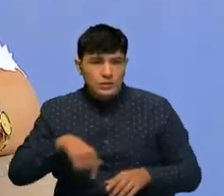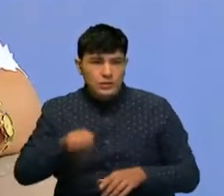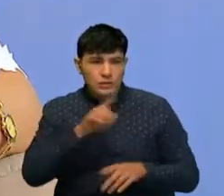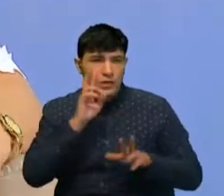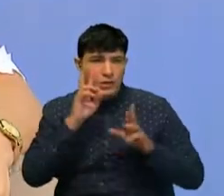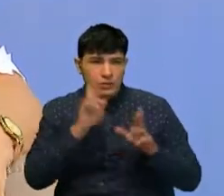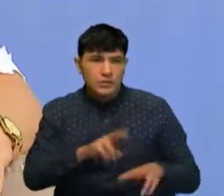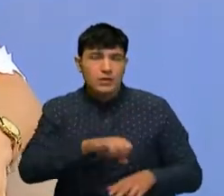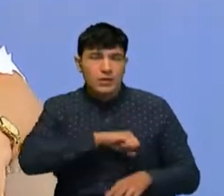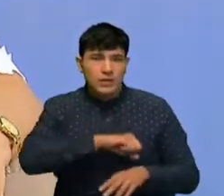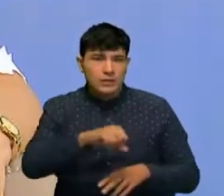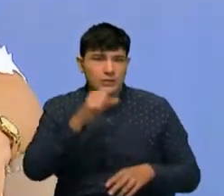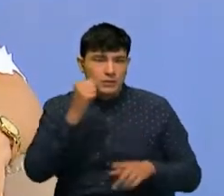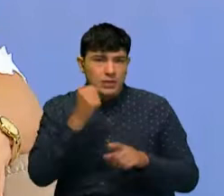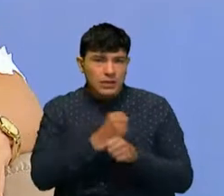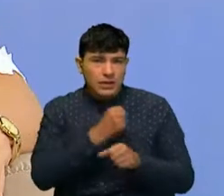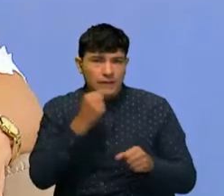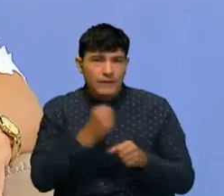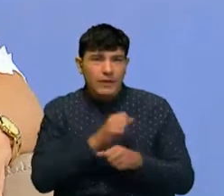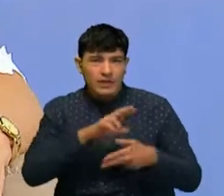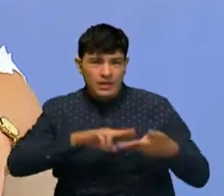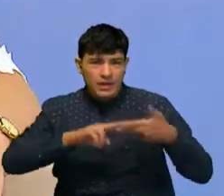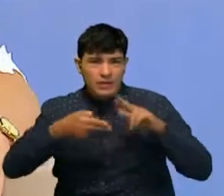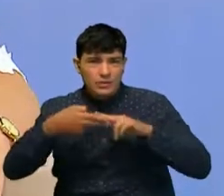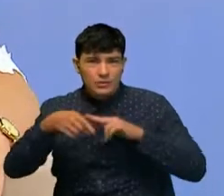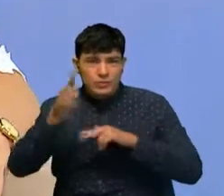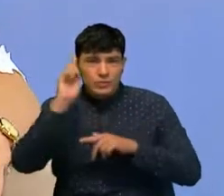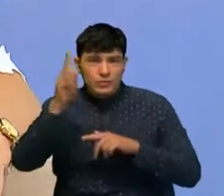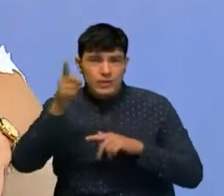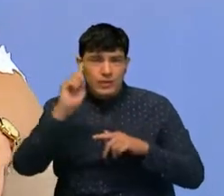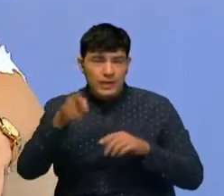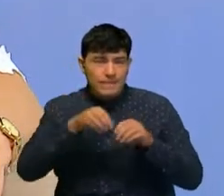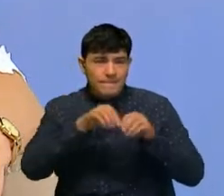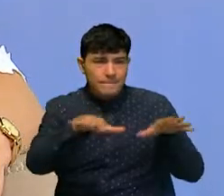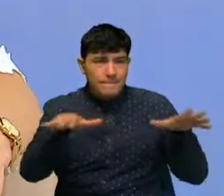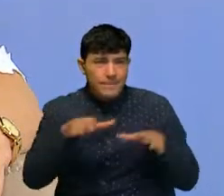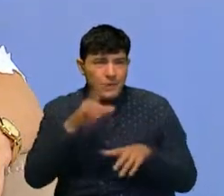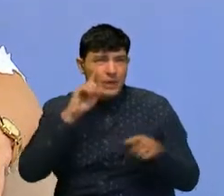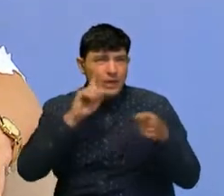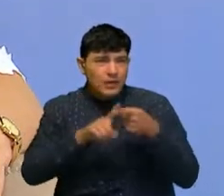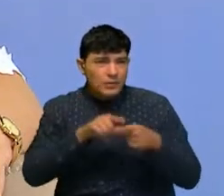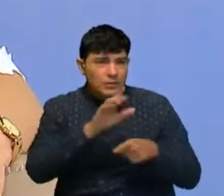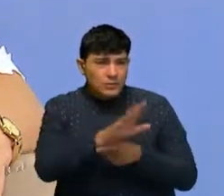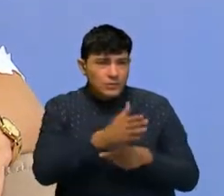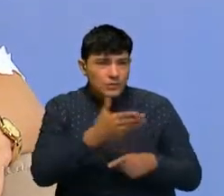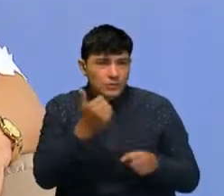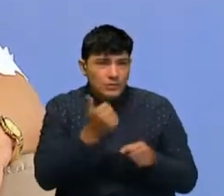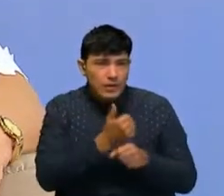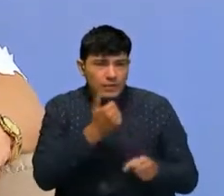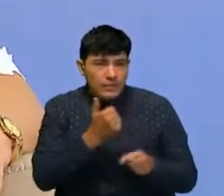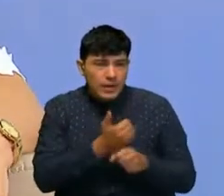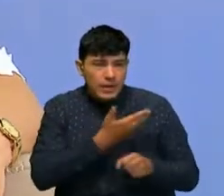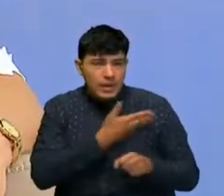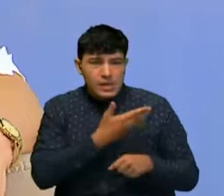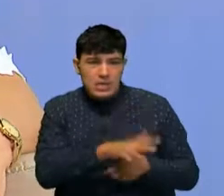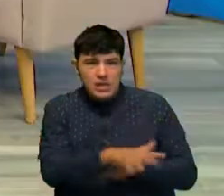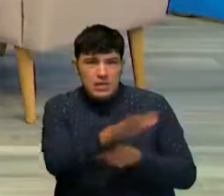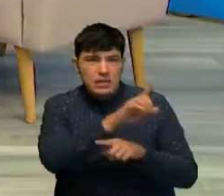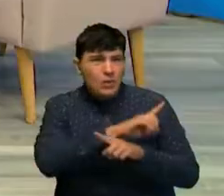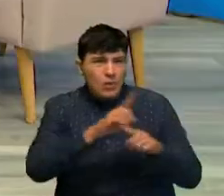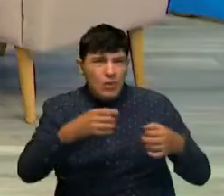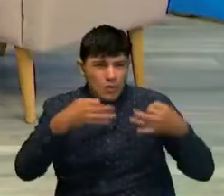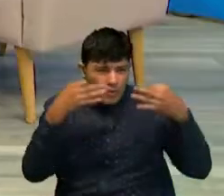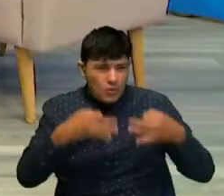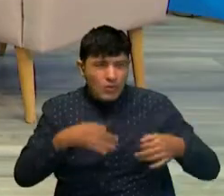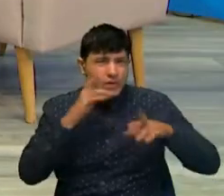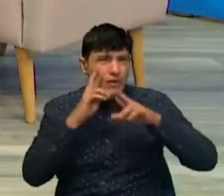establecido unas políticas públicas con el fin de que ellas salgan de ese trabajo informal, y no solamente con las madres comunitarias,